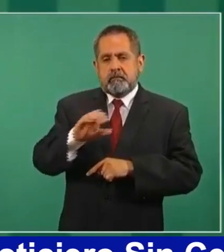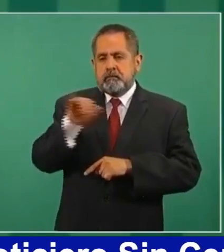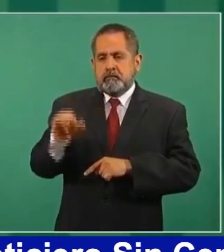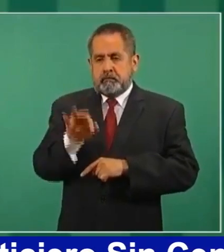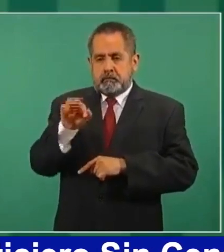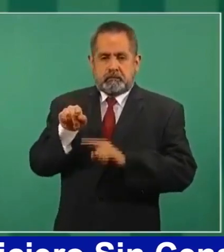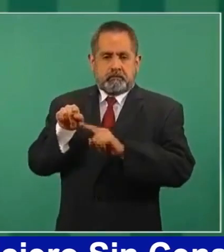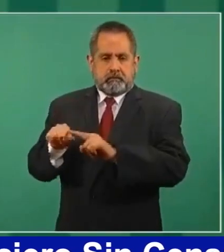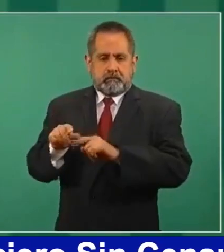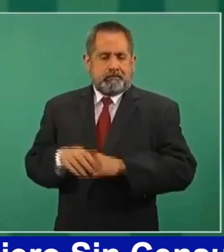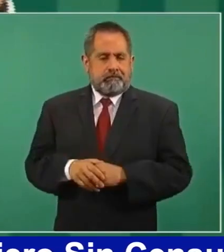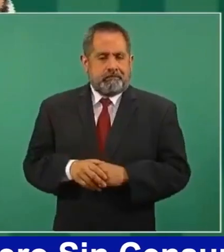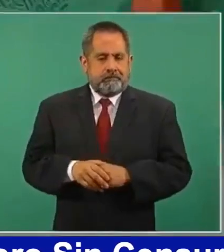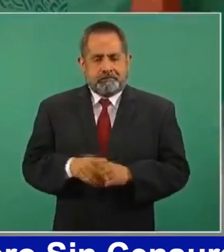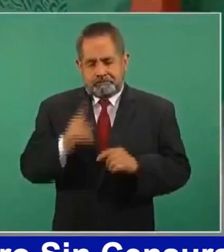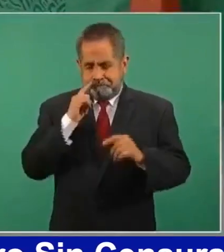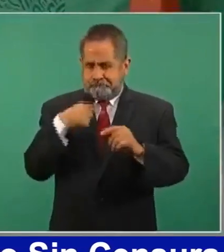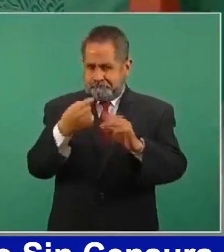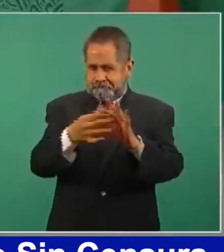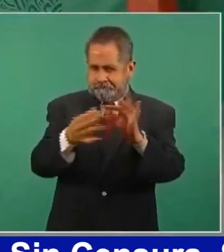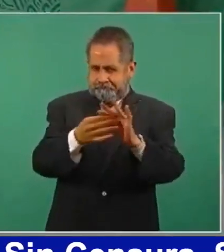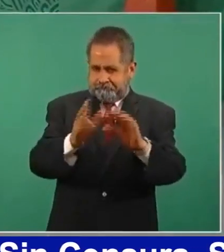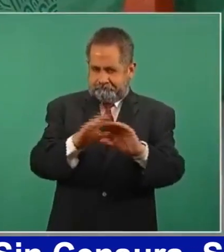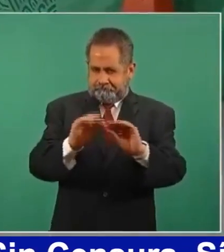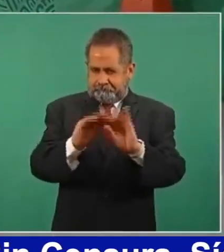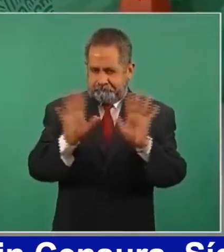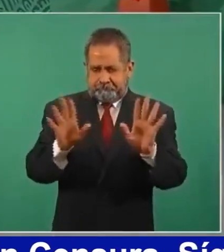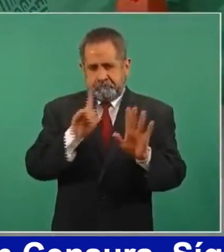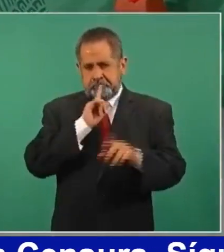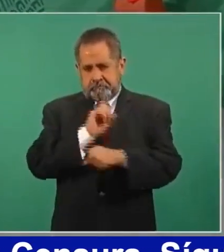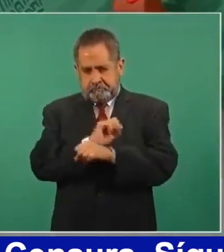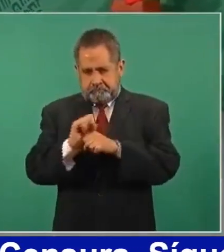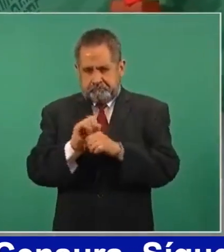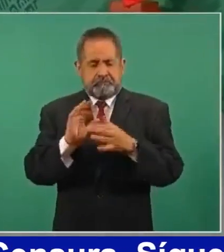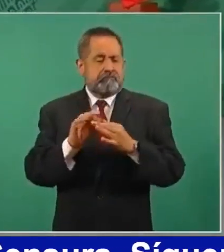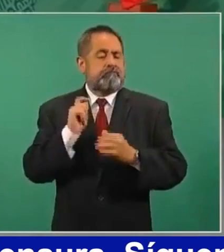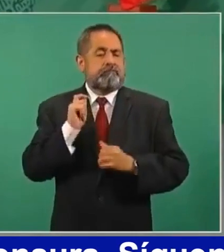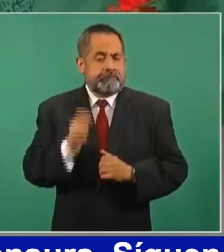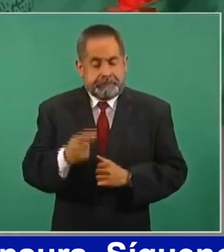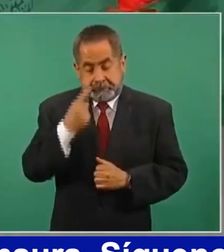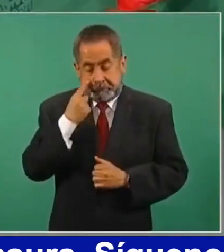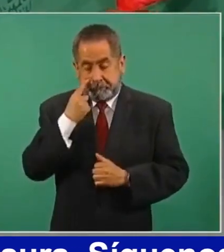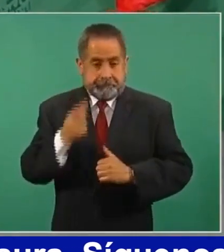El Poder Judicial, para explicarlo así de manera sencilla,